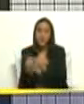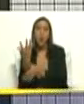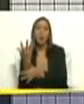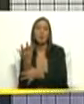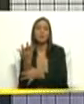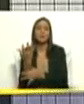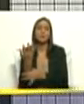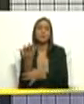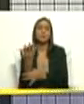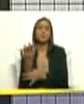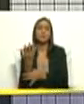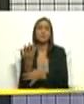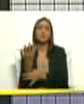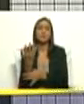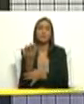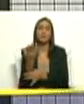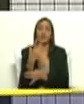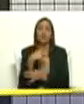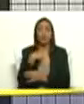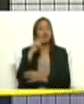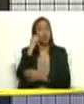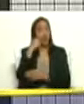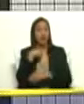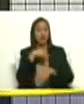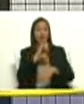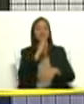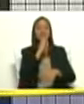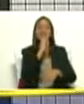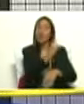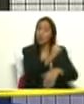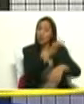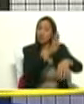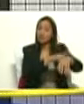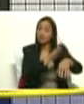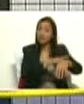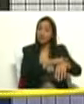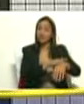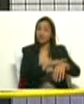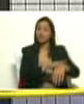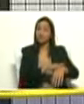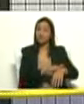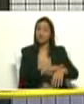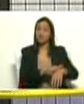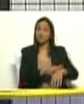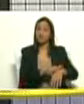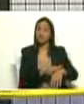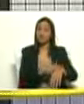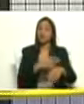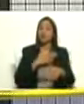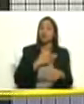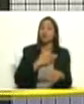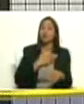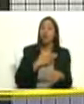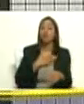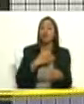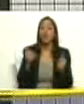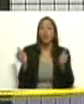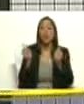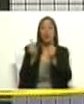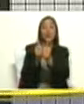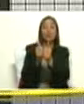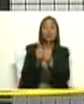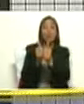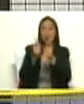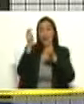dieron denunciamos recuerdo te acuerdas silia Nosotros llamamos al comandante Chávez oído